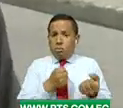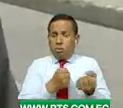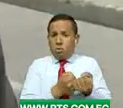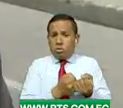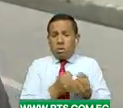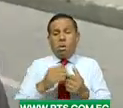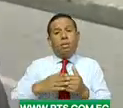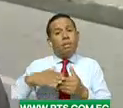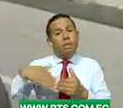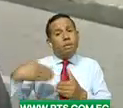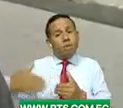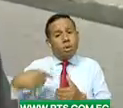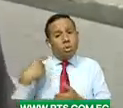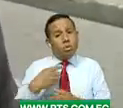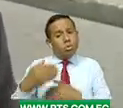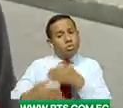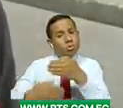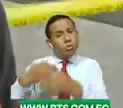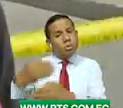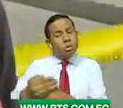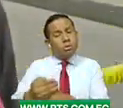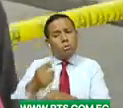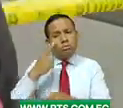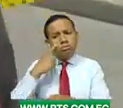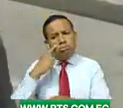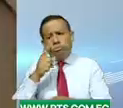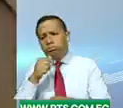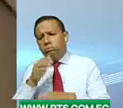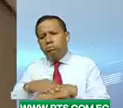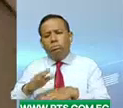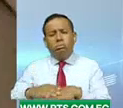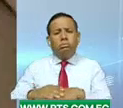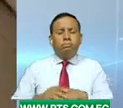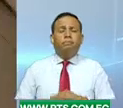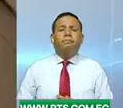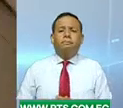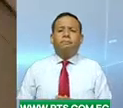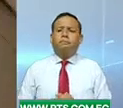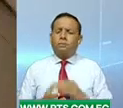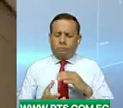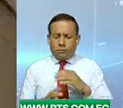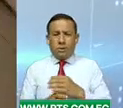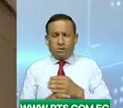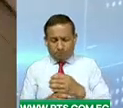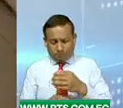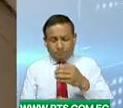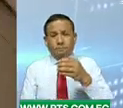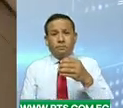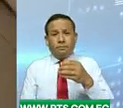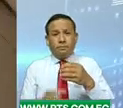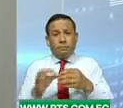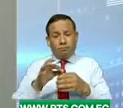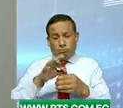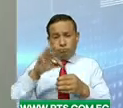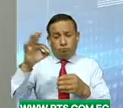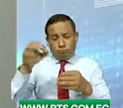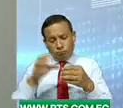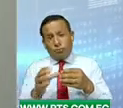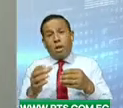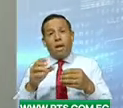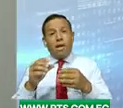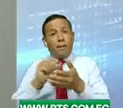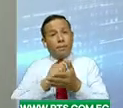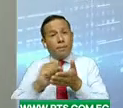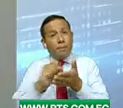se verificará las responsabilidades correspondientes. El explosivo tenía pegada una leyenda con la siguiente escritura. Veo